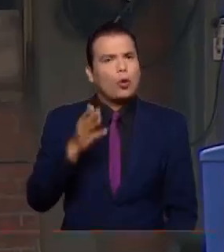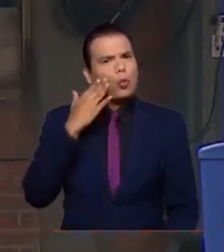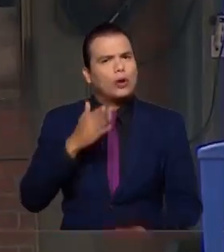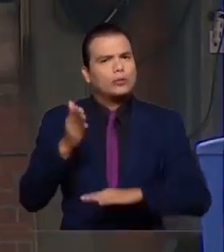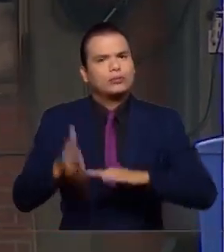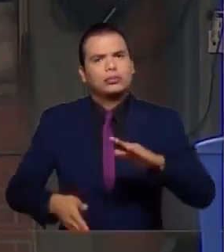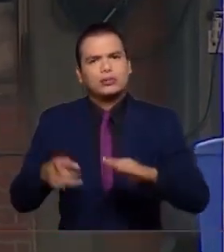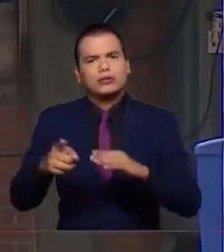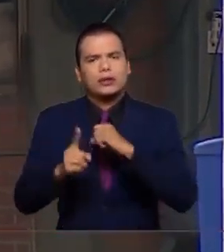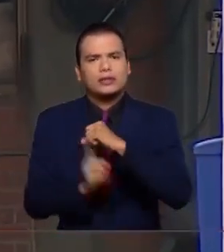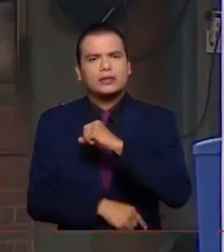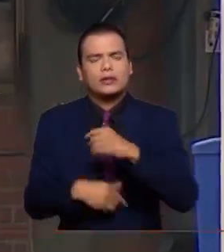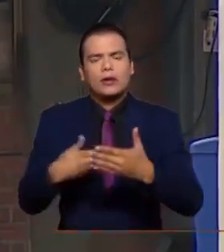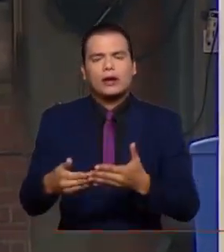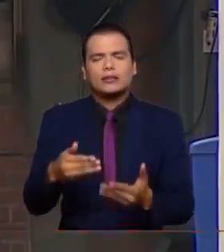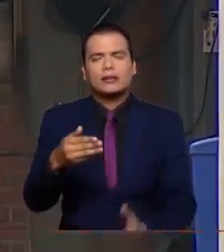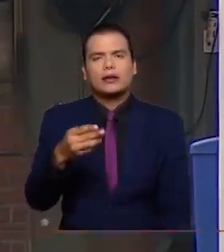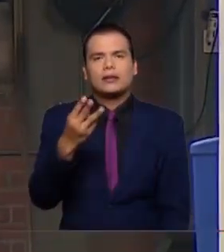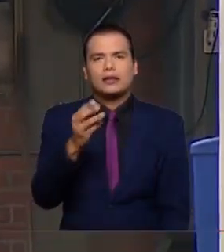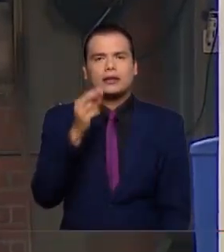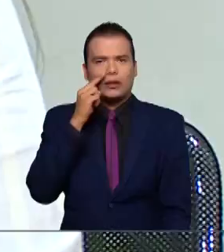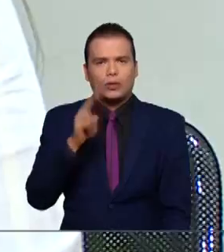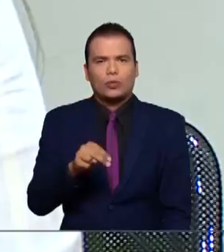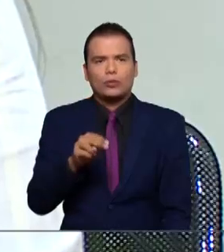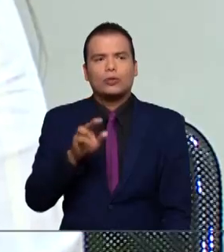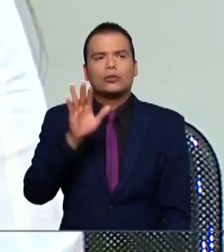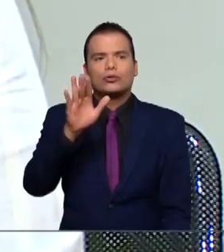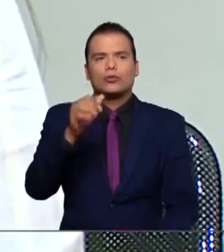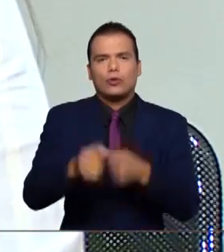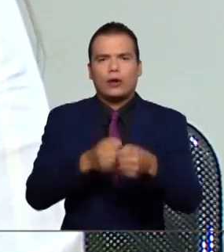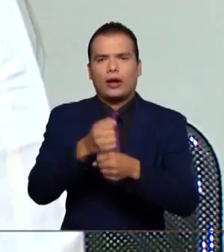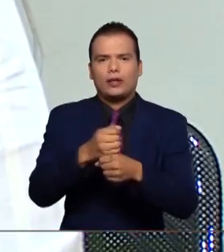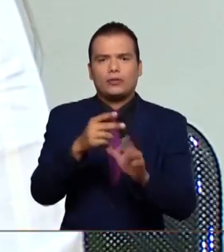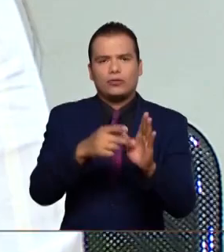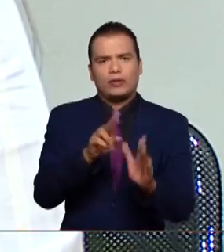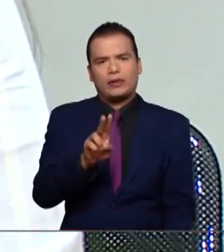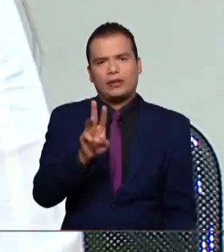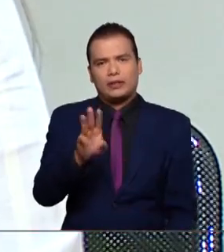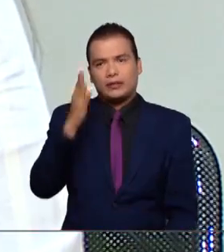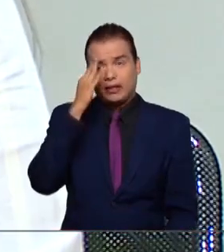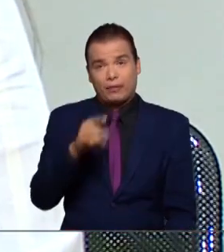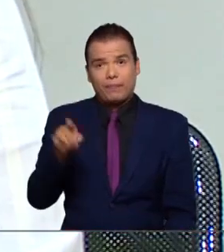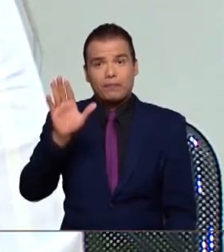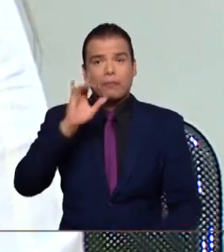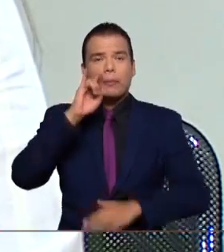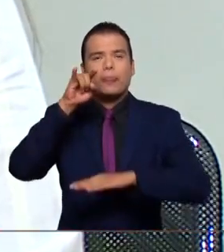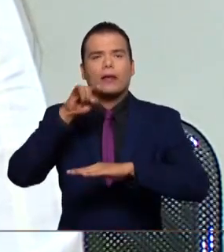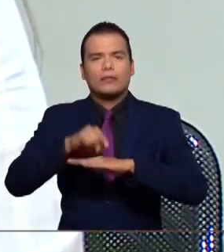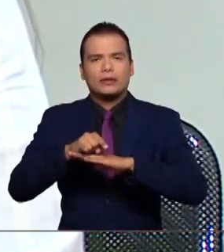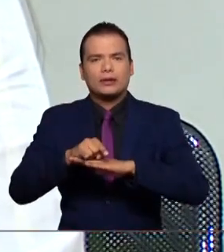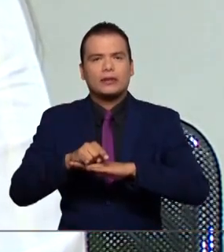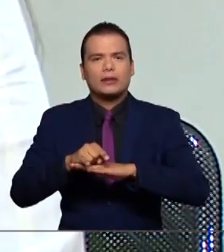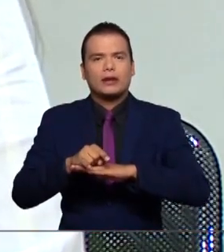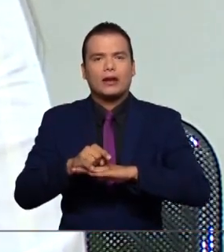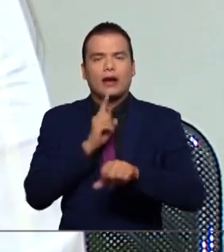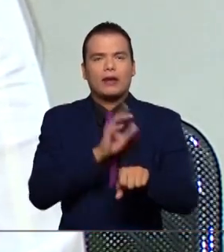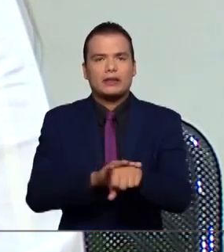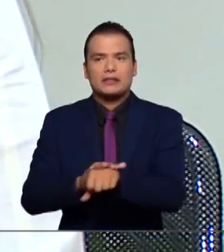vigente hasta el 30 de junio de 2023. La entidad venía laborando de una forma muy